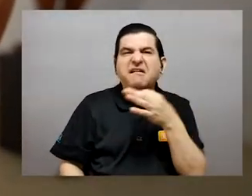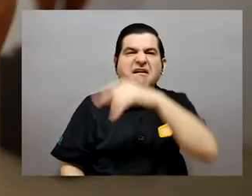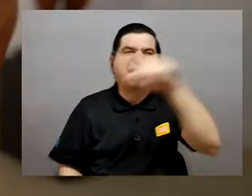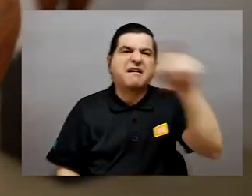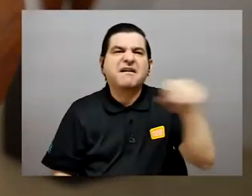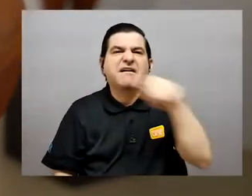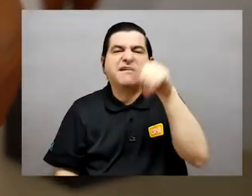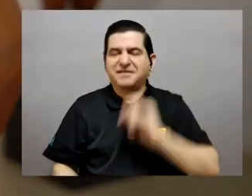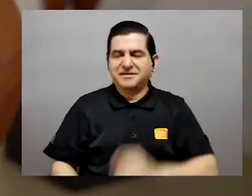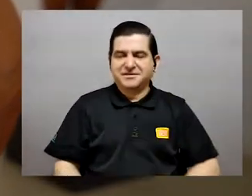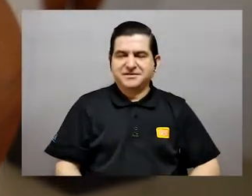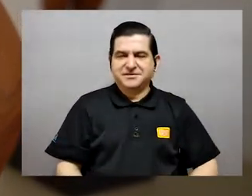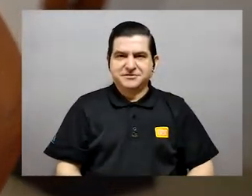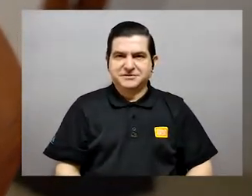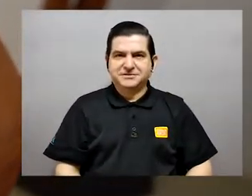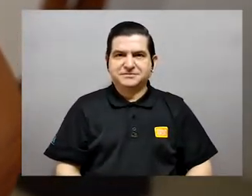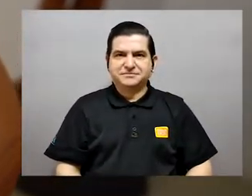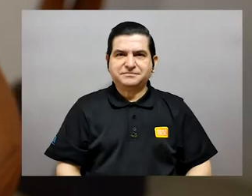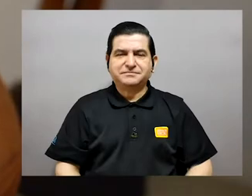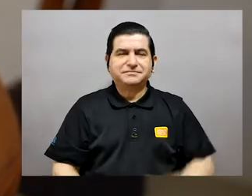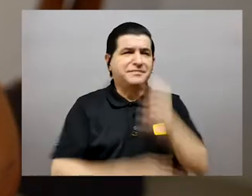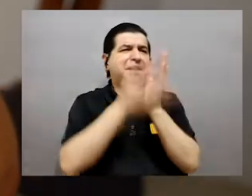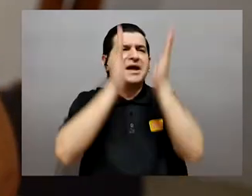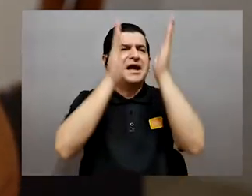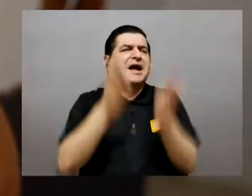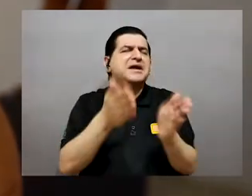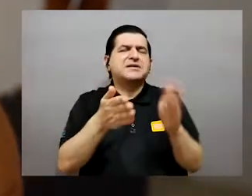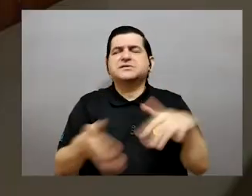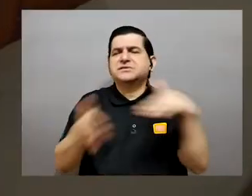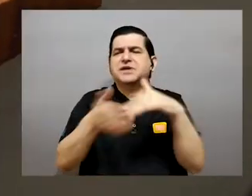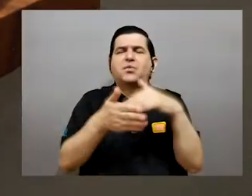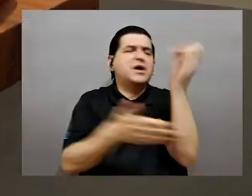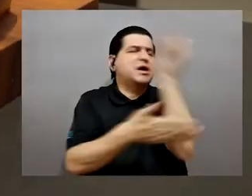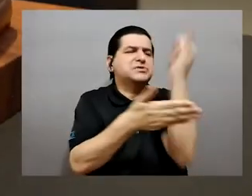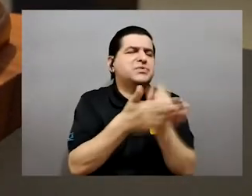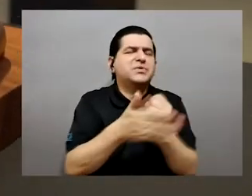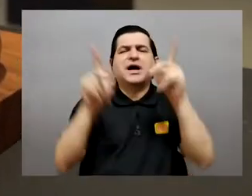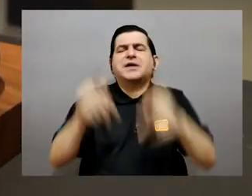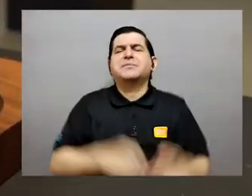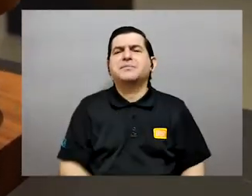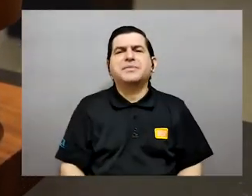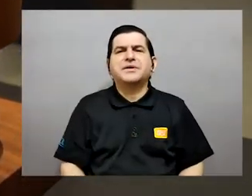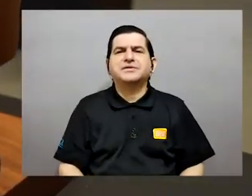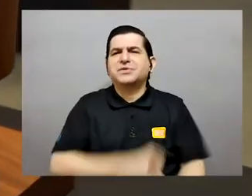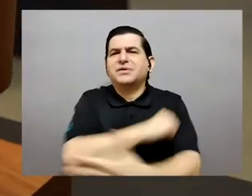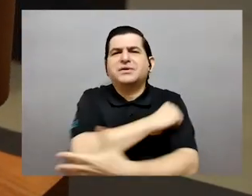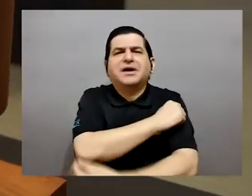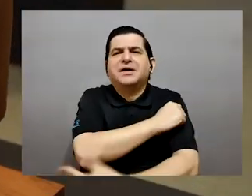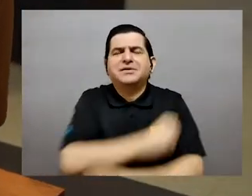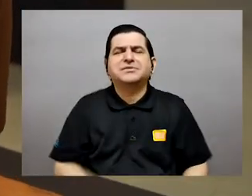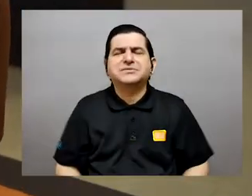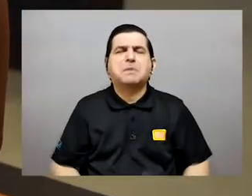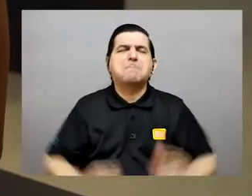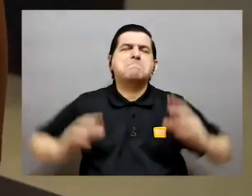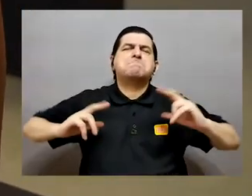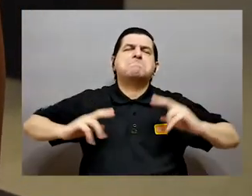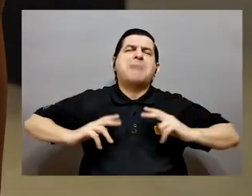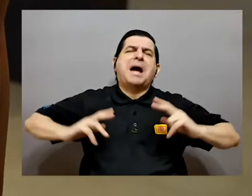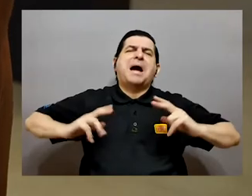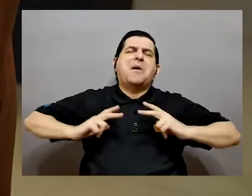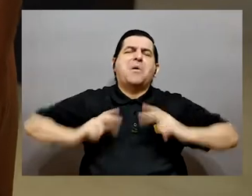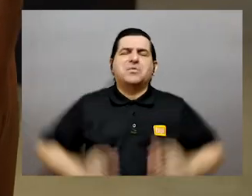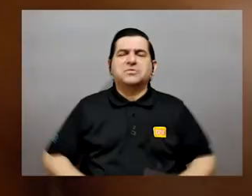apoyaban siempre. Ellos veían que estaba yo ahí haciendo un esfuerzo y ellos llegaban, ¿qué